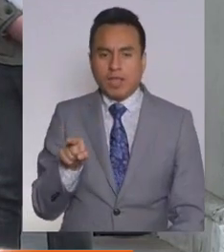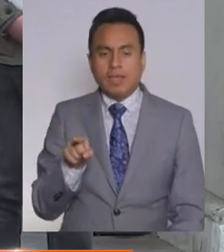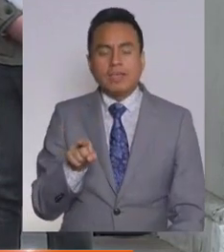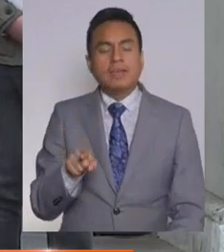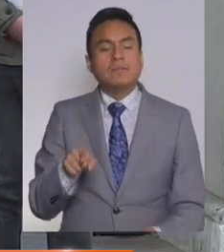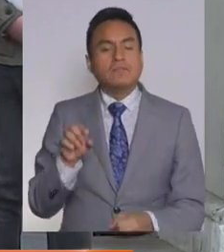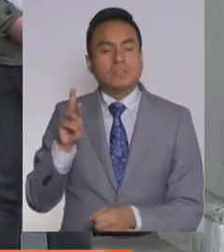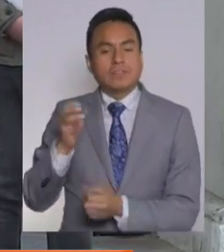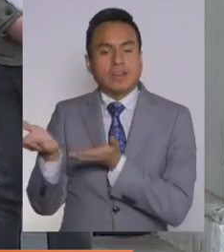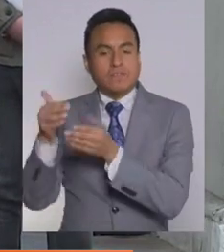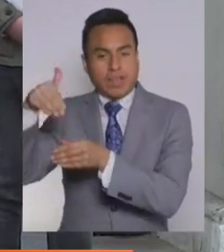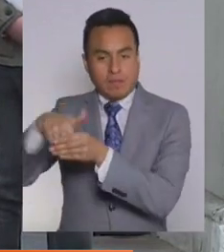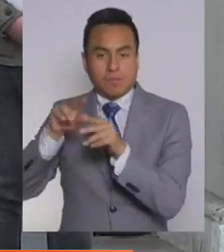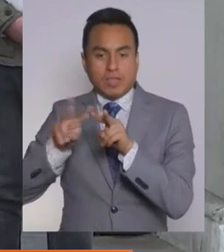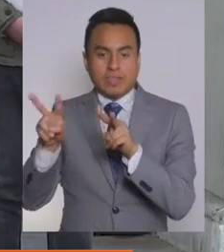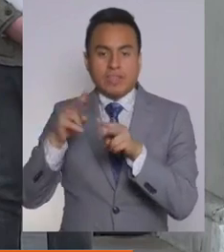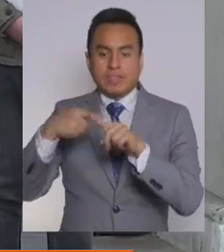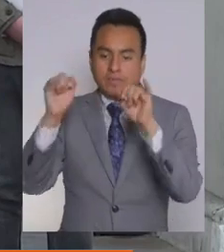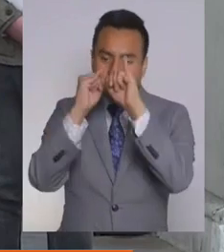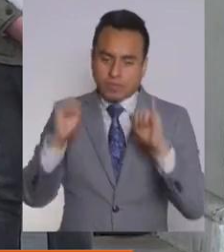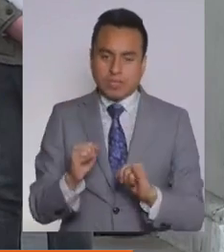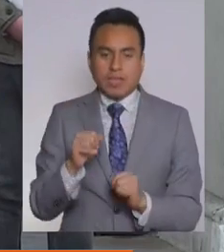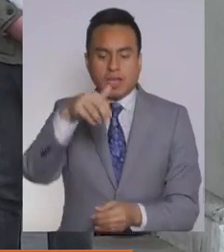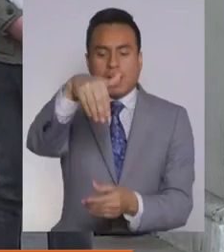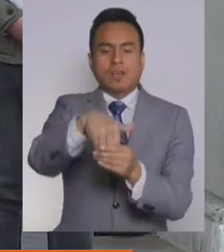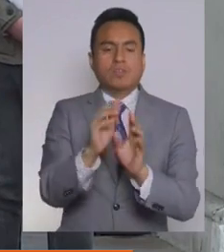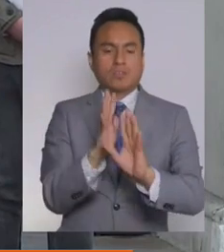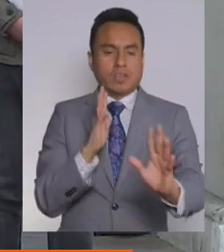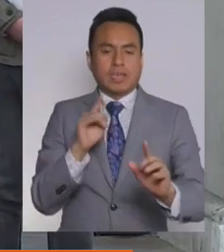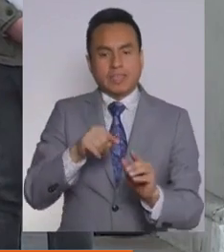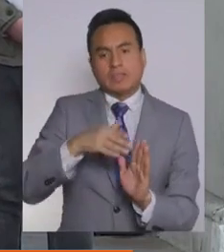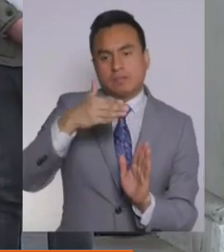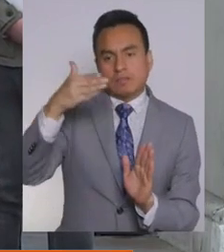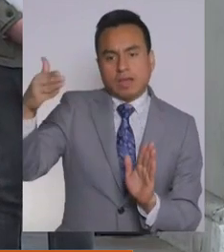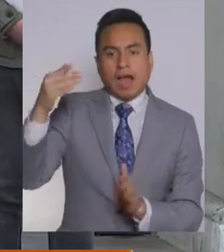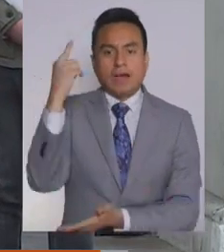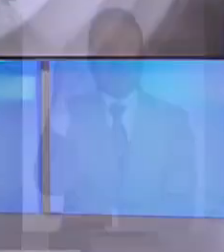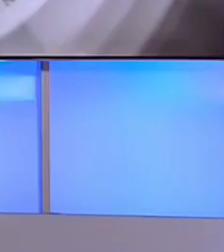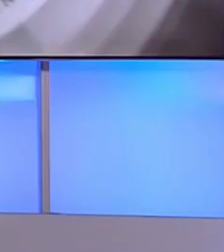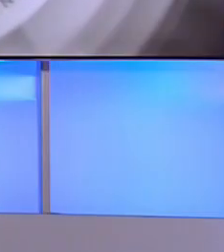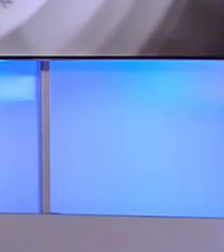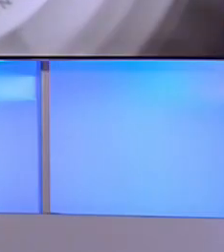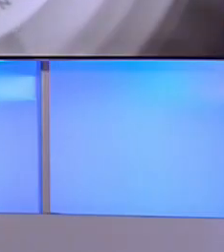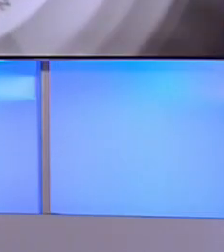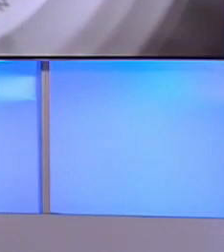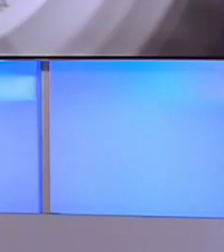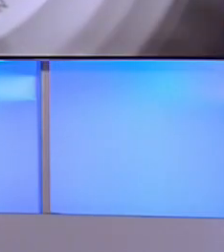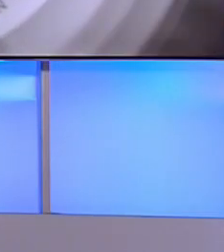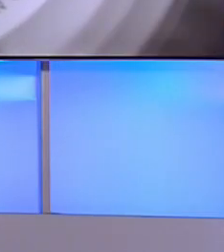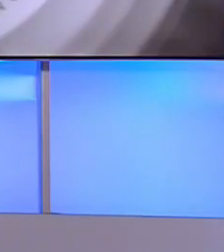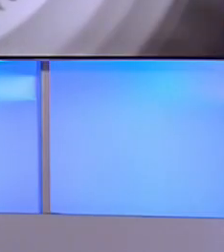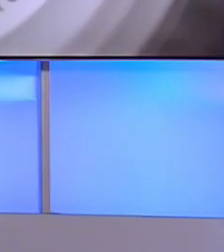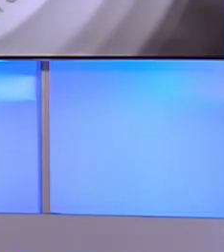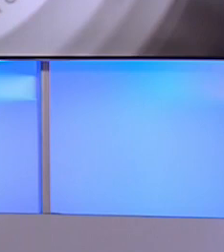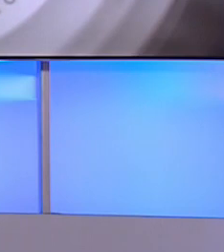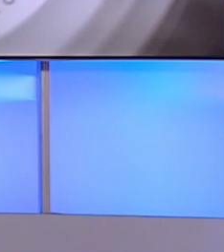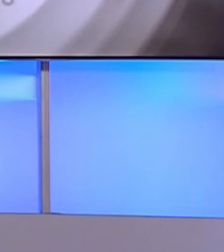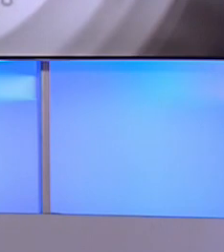el Palacio de la Moneda, quien se ha referido a esta decisión del presidente Sebastián Piñera de presentar